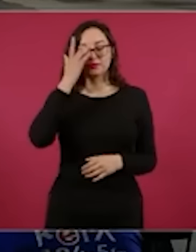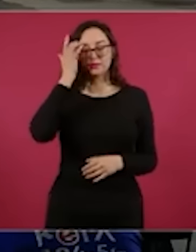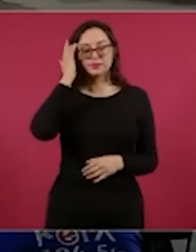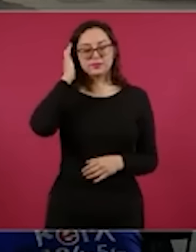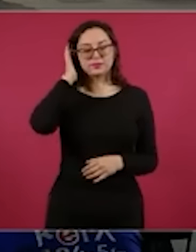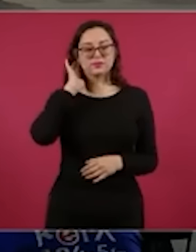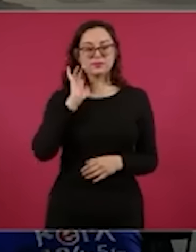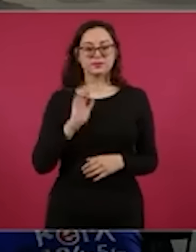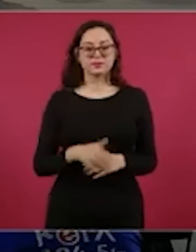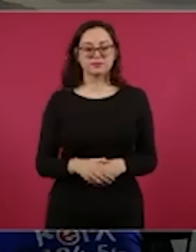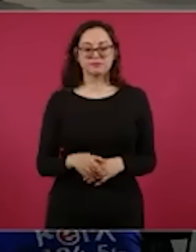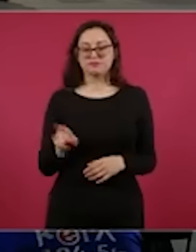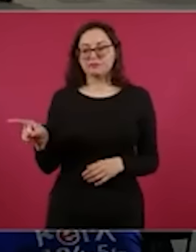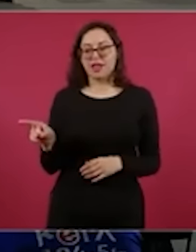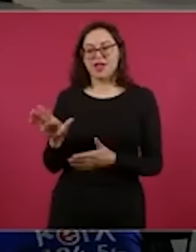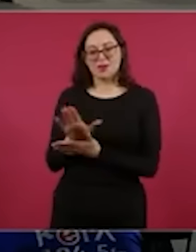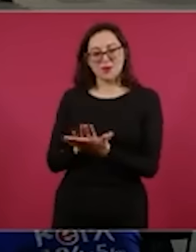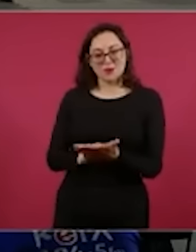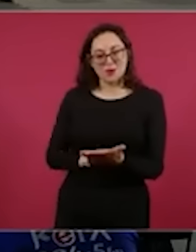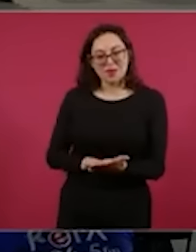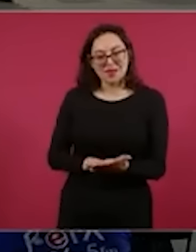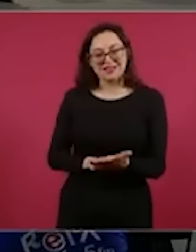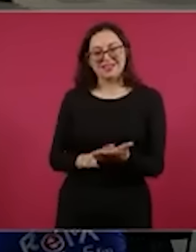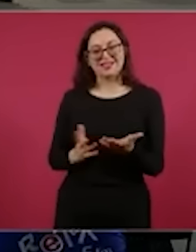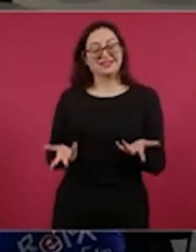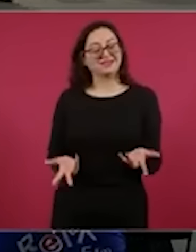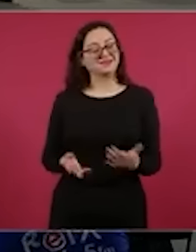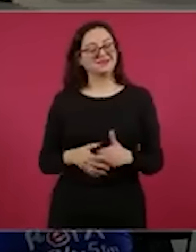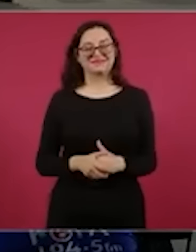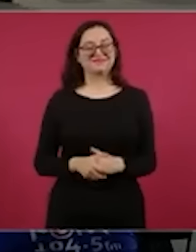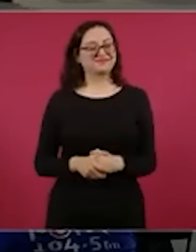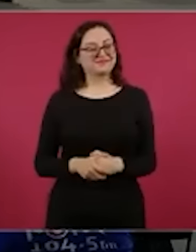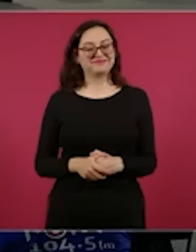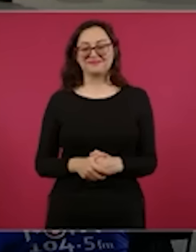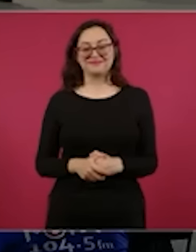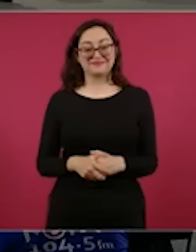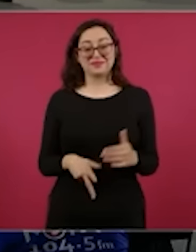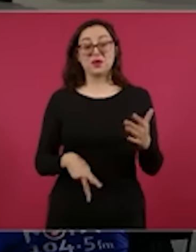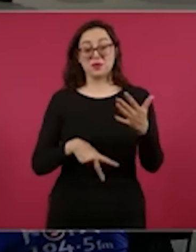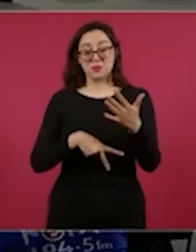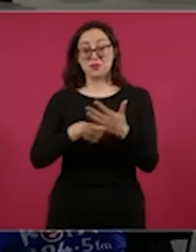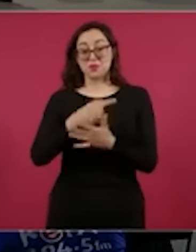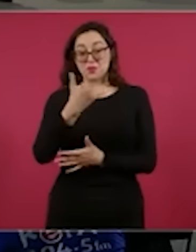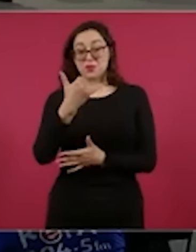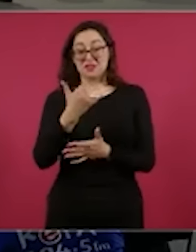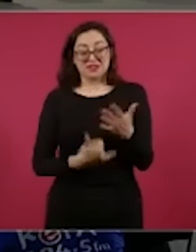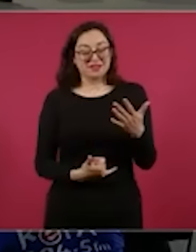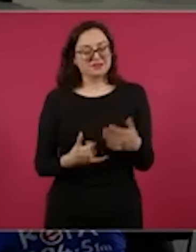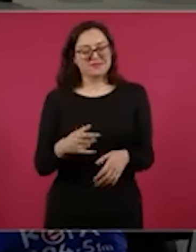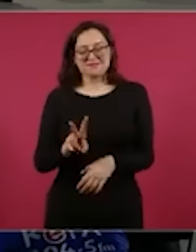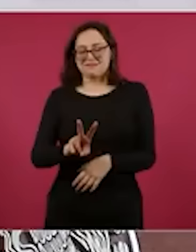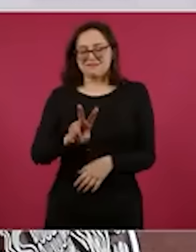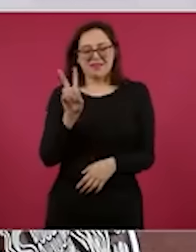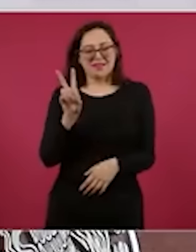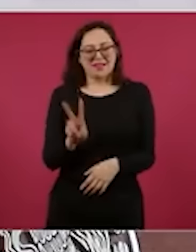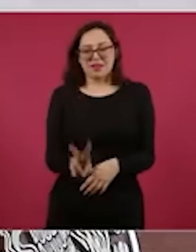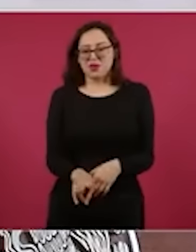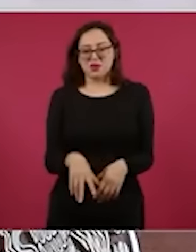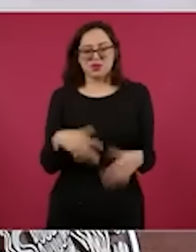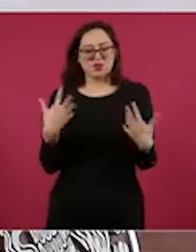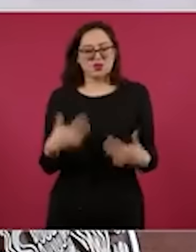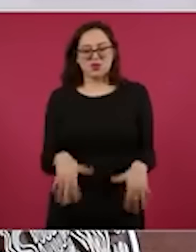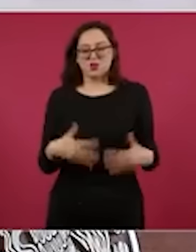Pues modesto, Gabriel, porque el proyecto realmente, presidente, es uno de los proyectos